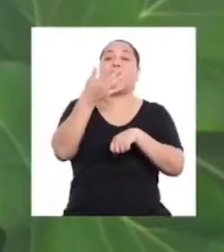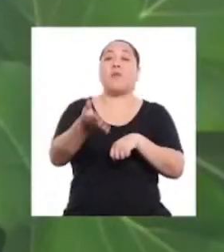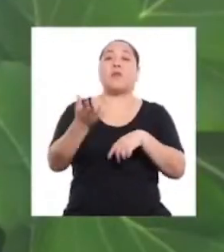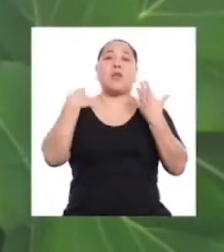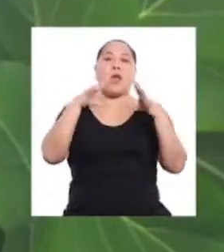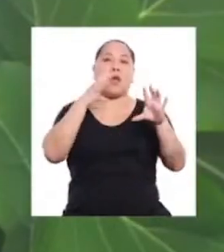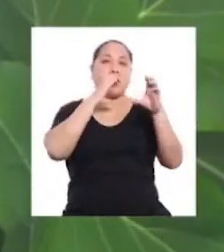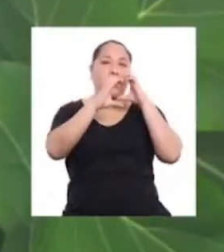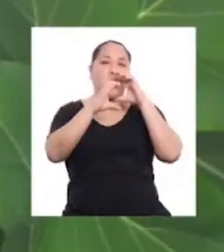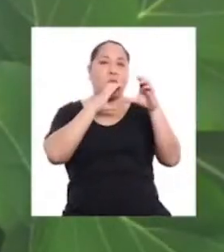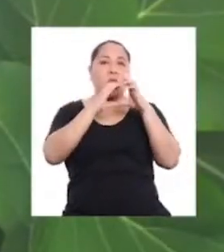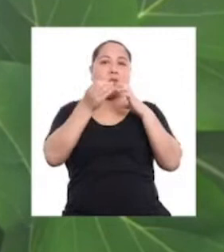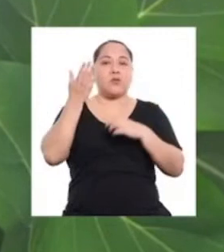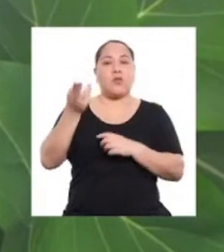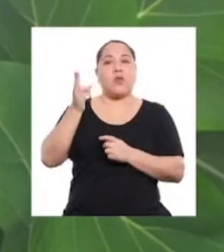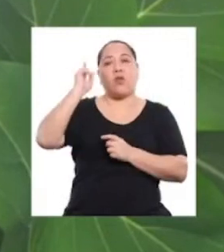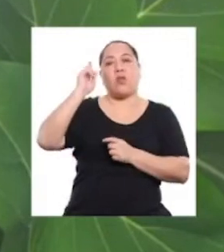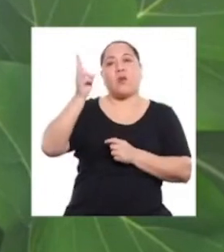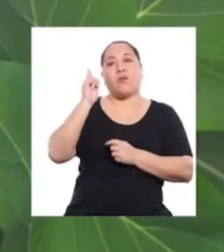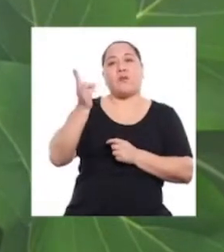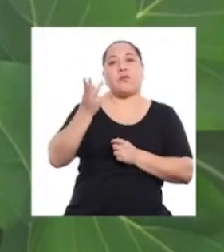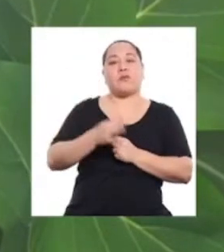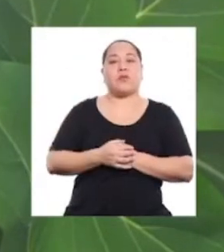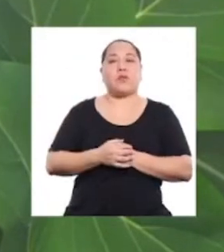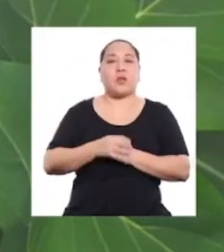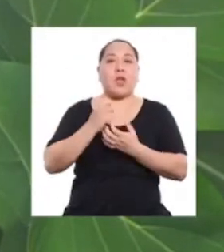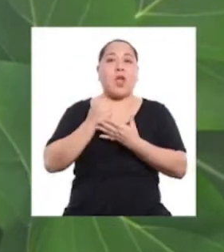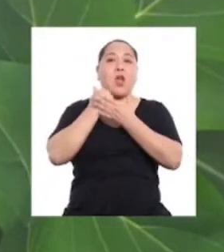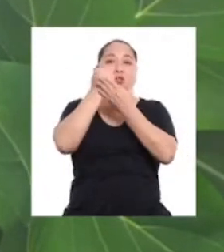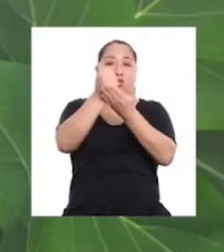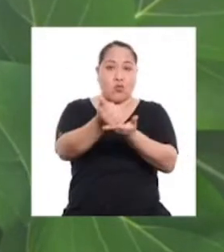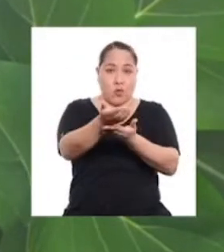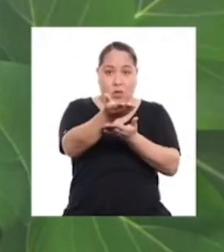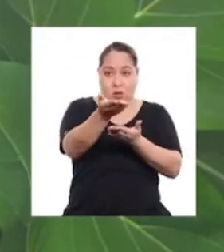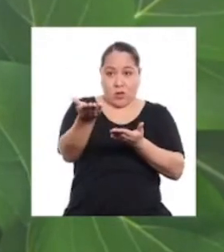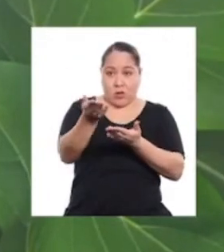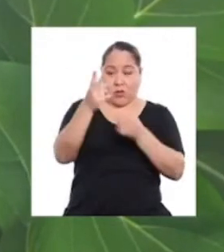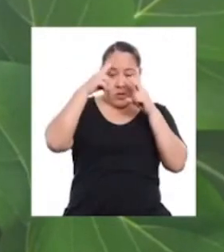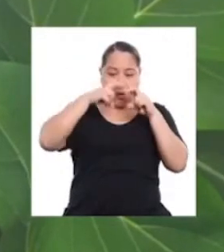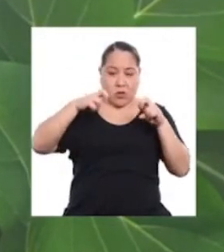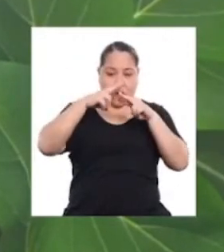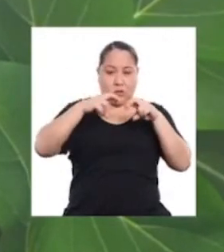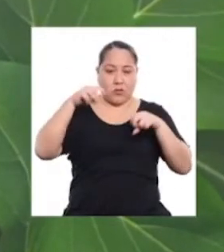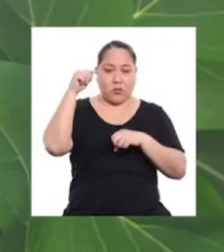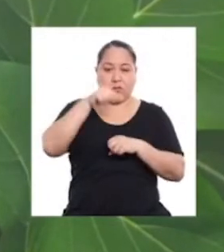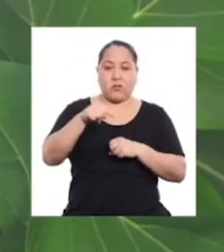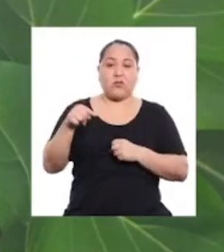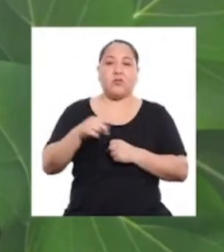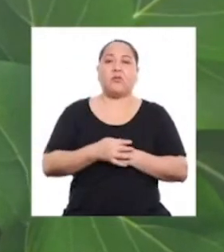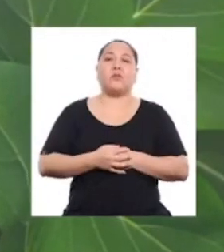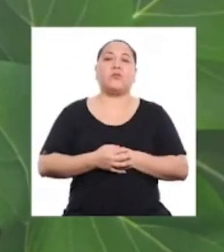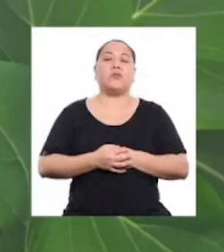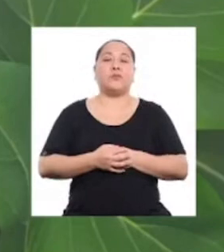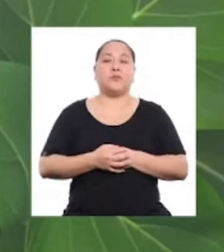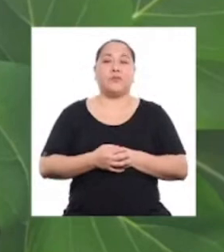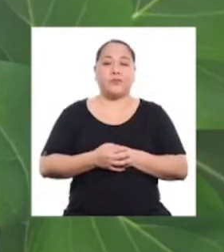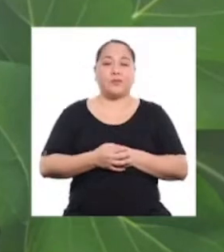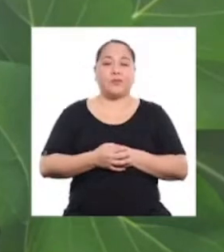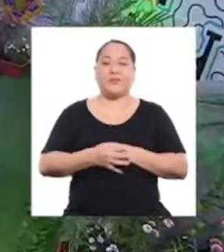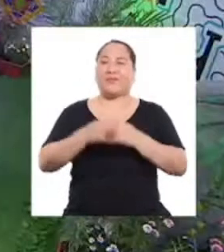Momento es de conversar con la profesora que ayudarnos va a analizar los